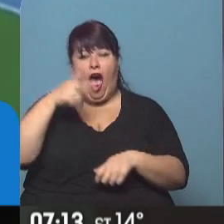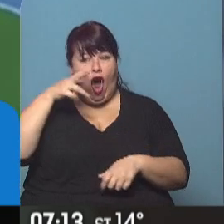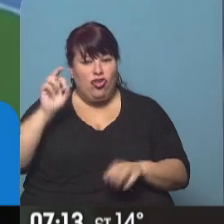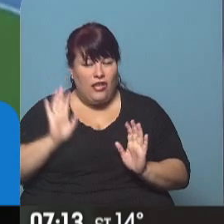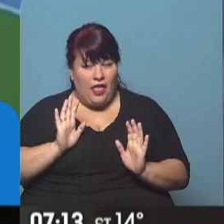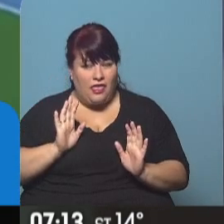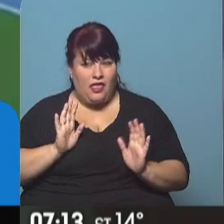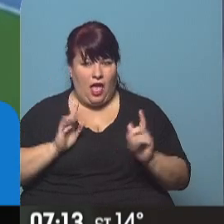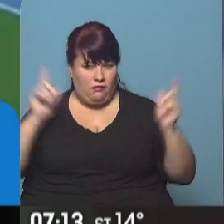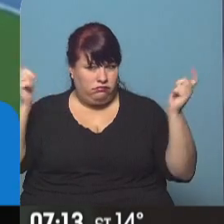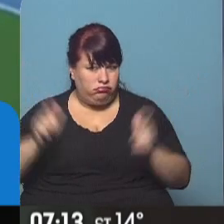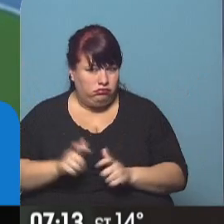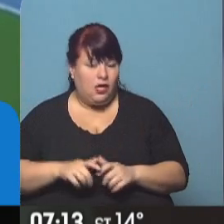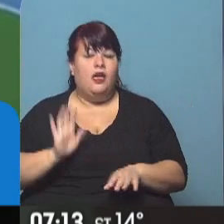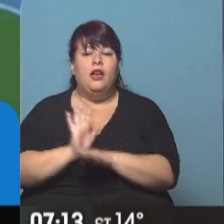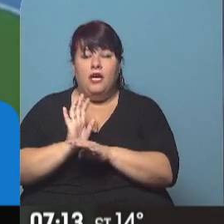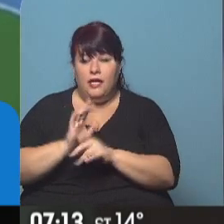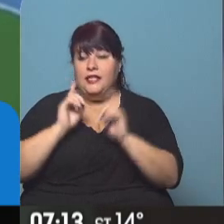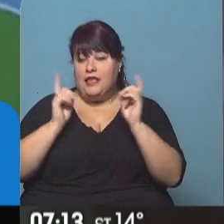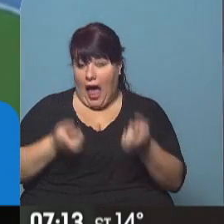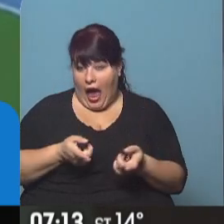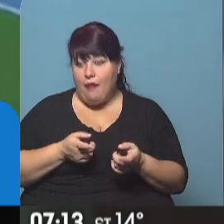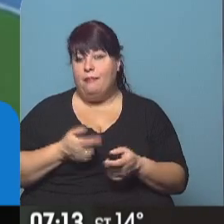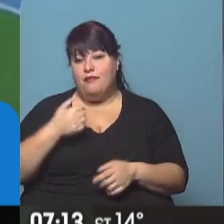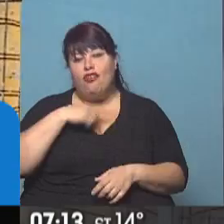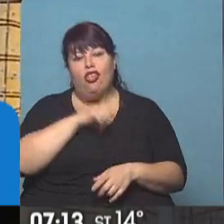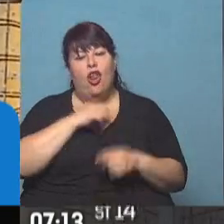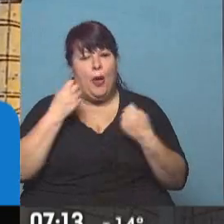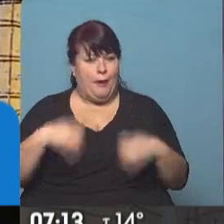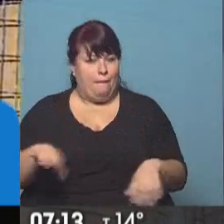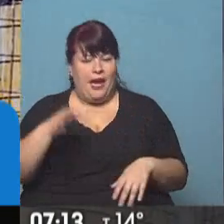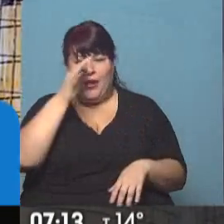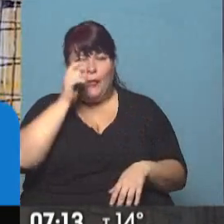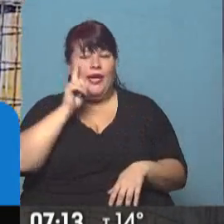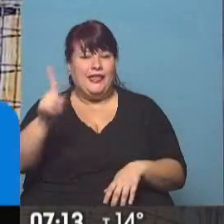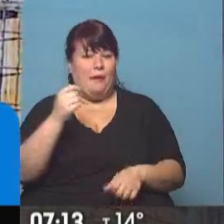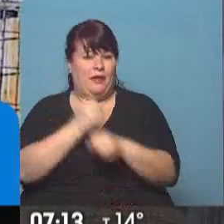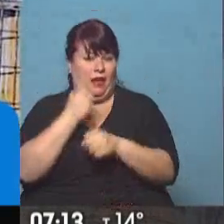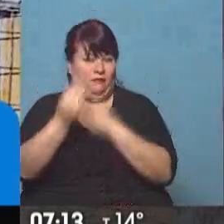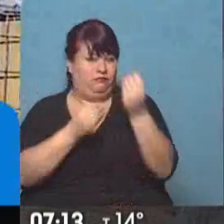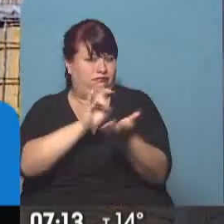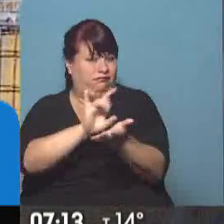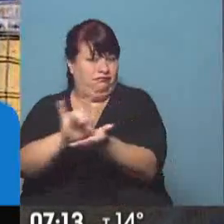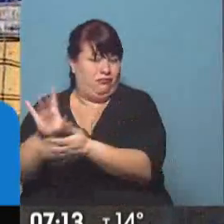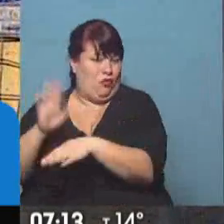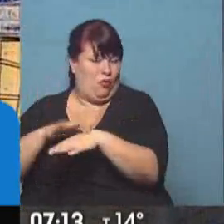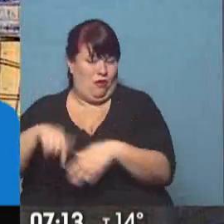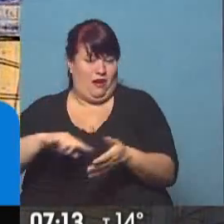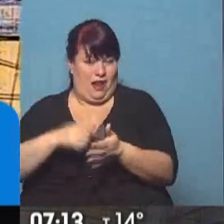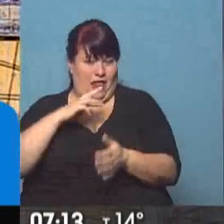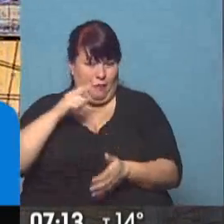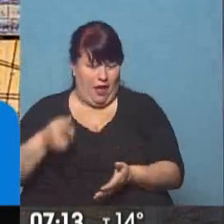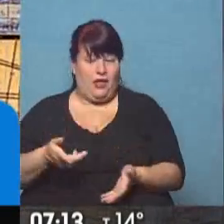civiles y lo que hizo es que además y con dolor hayamos perdido casi 20 mil puestos de empleo de la construcción en nuestra ciudad